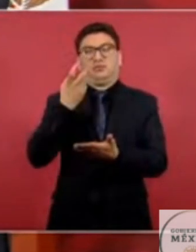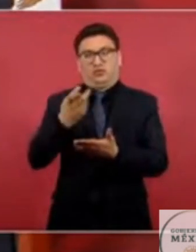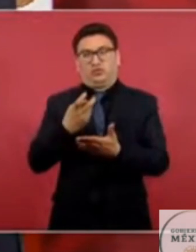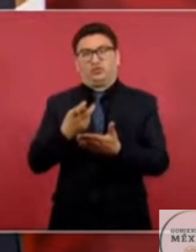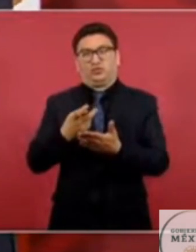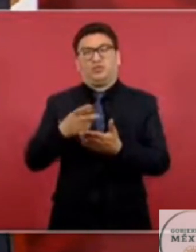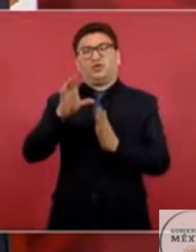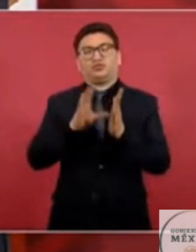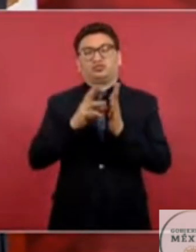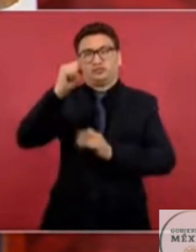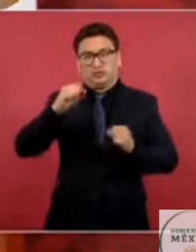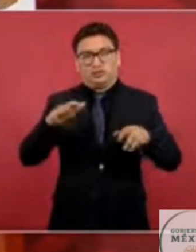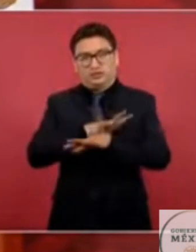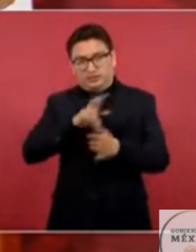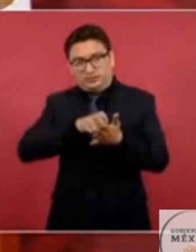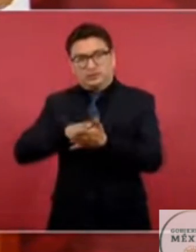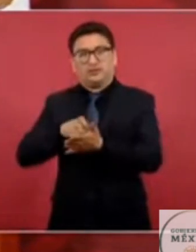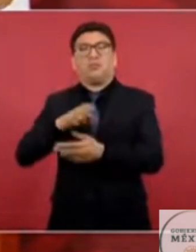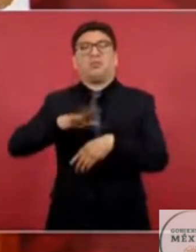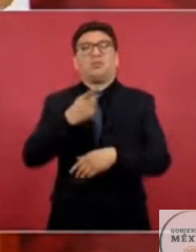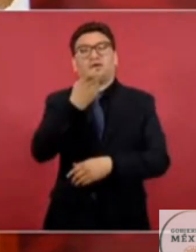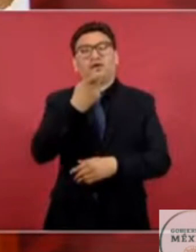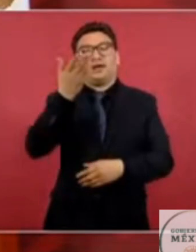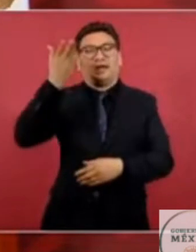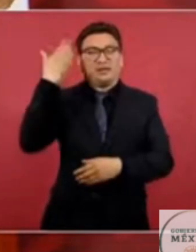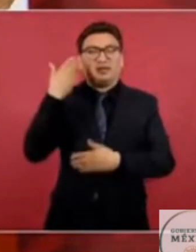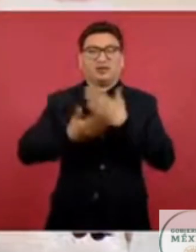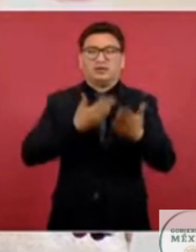reforma constitucional, porque esa reforma energética